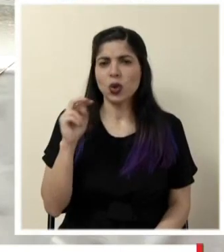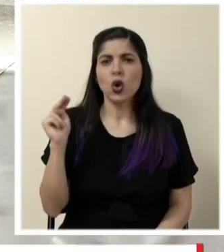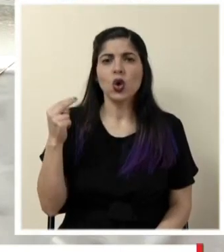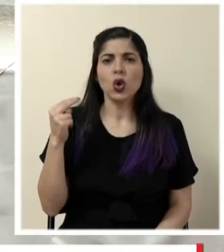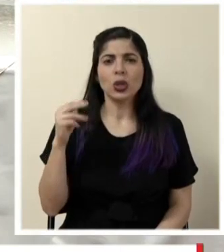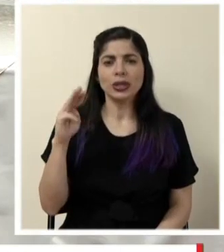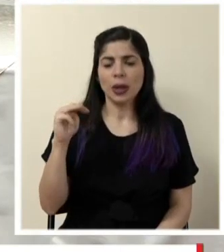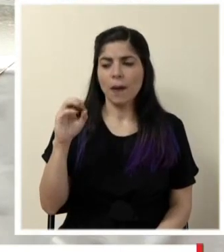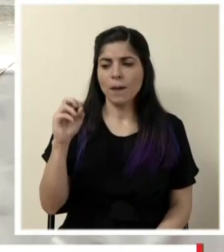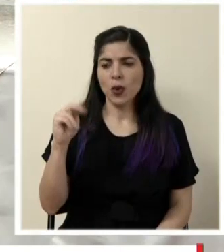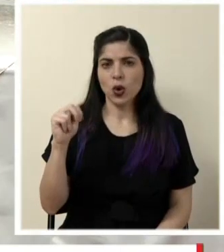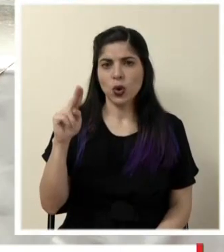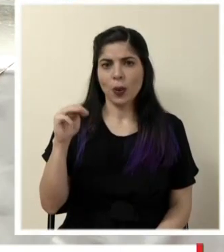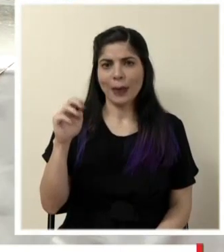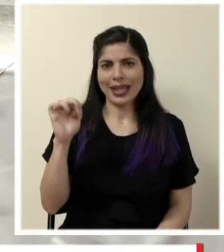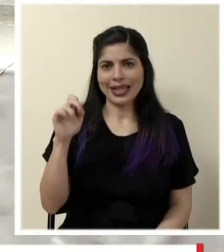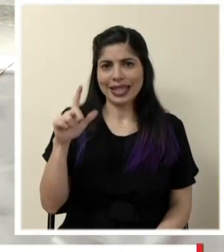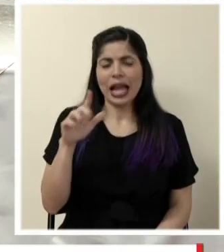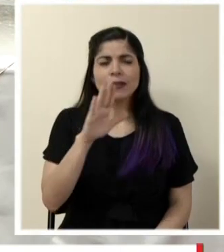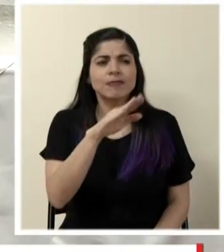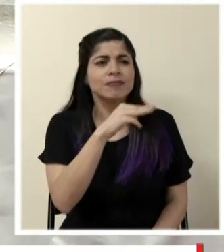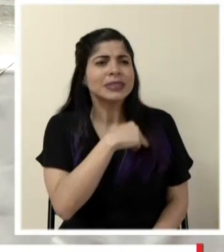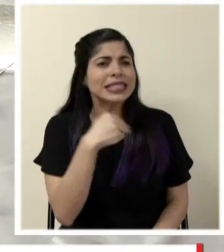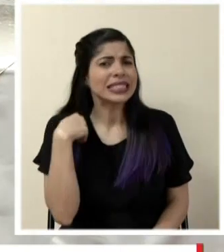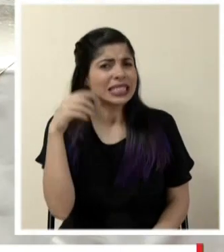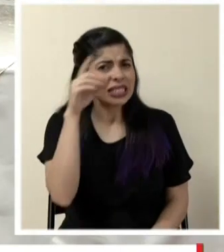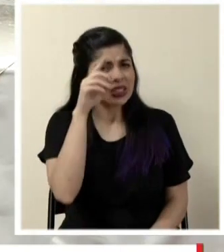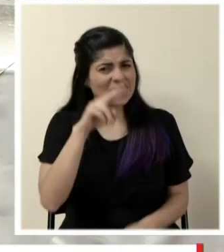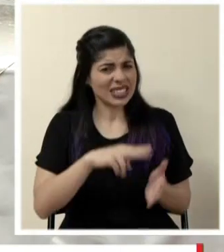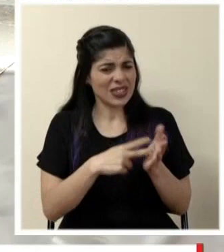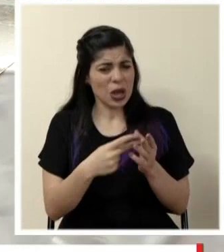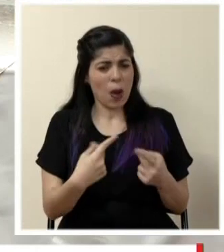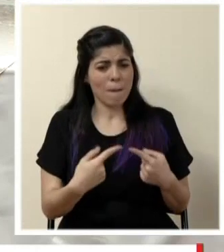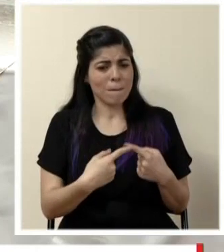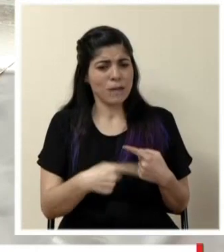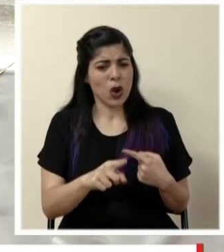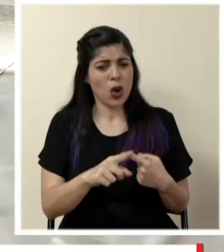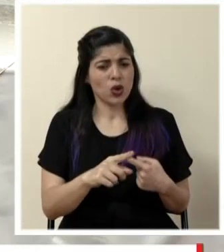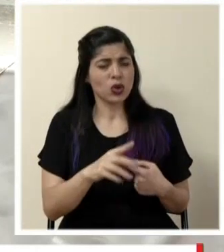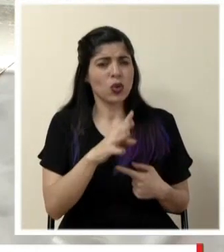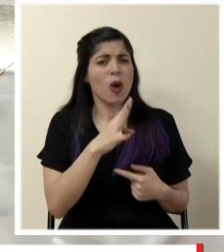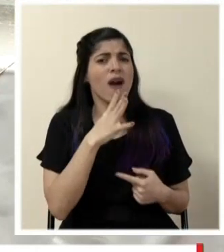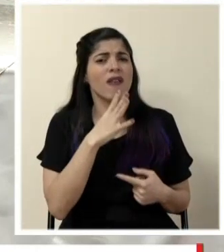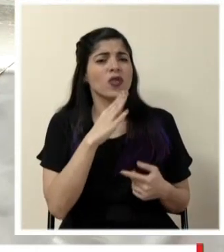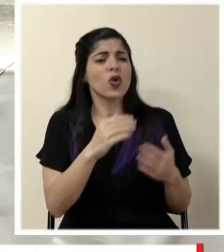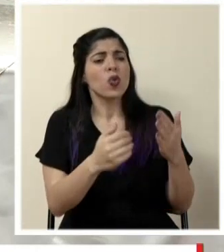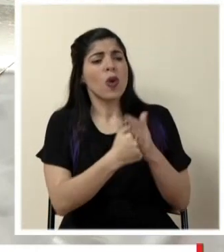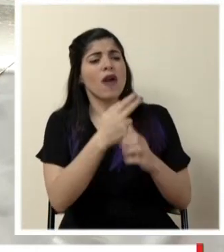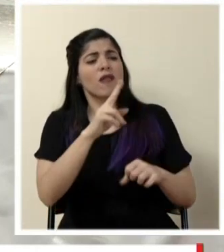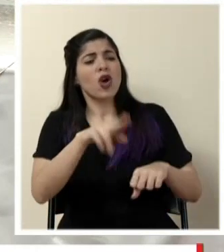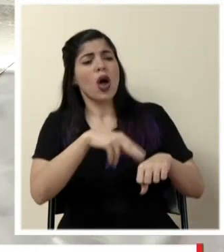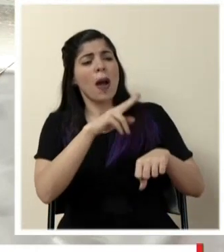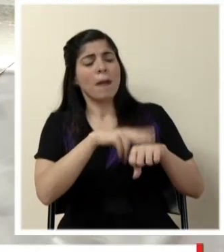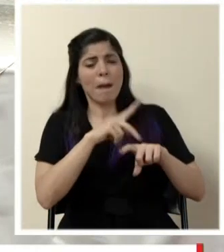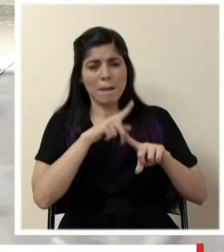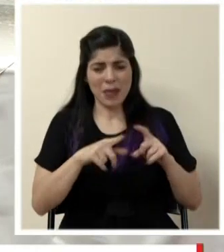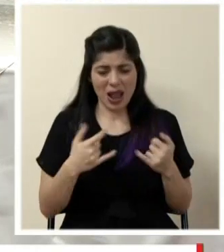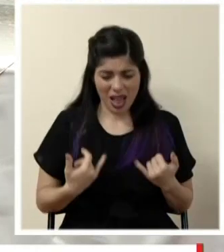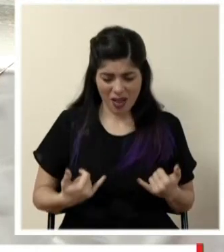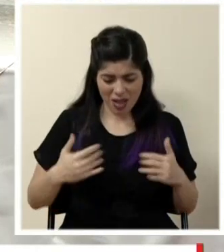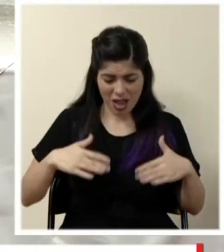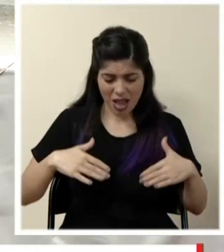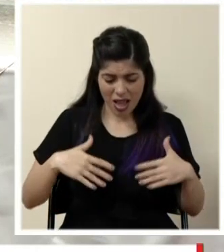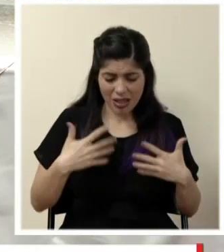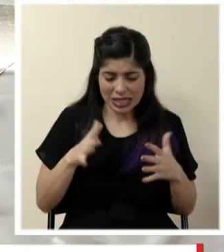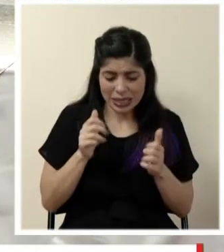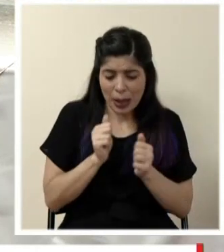Noticias Monumental. Ministro Salas, ¿no es pronto para hablar de una nueva normalidad cuando ni siquiera podemos decir que